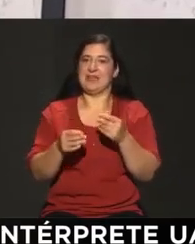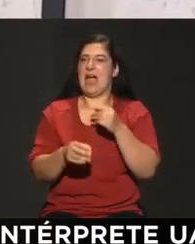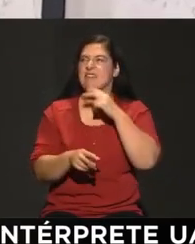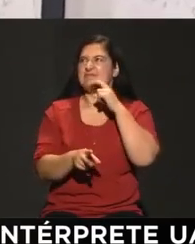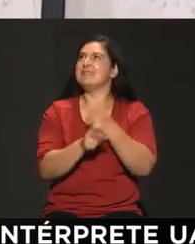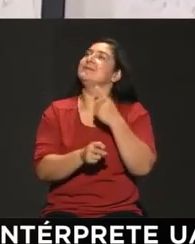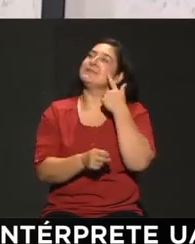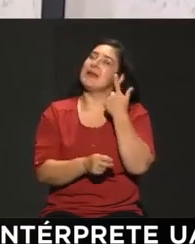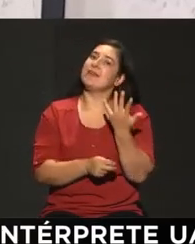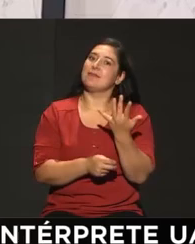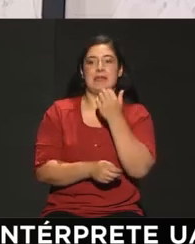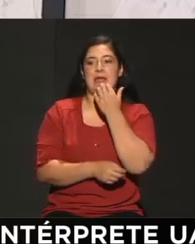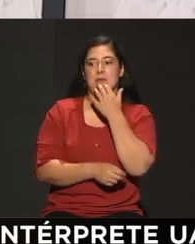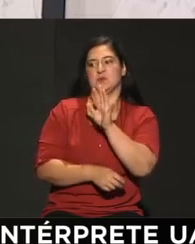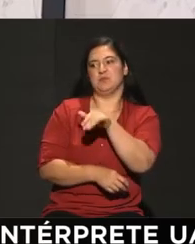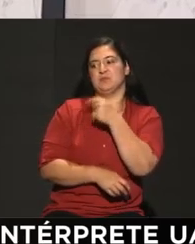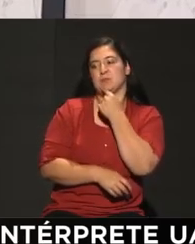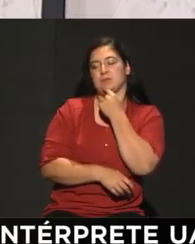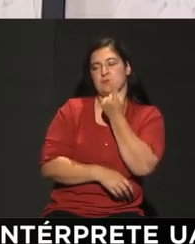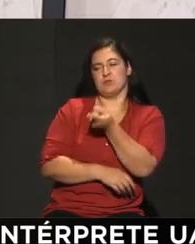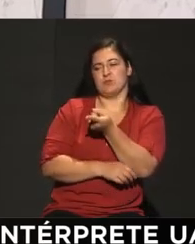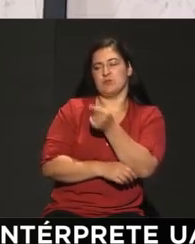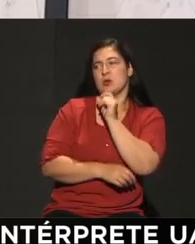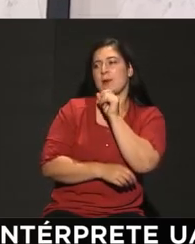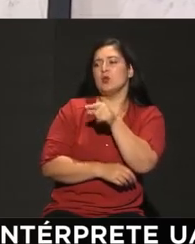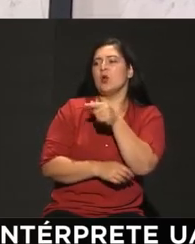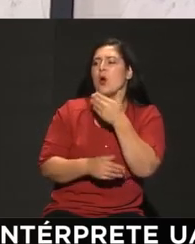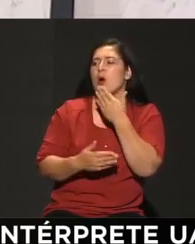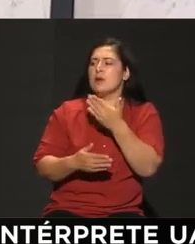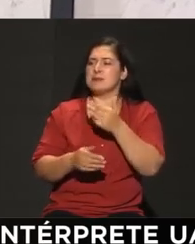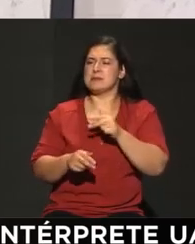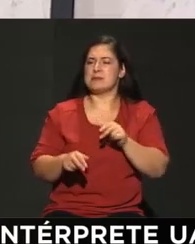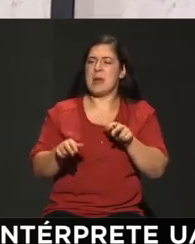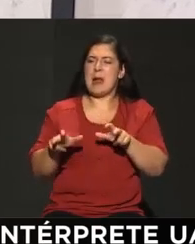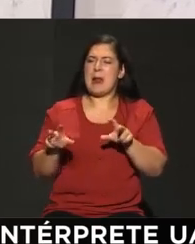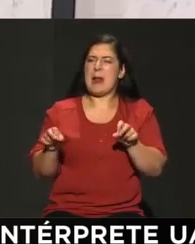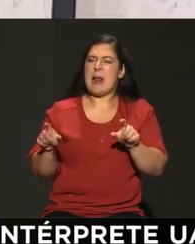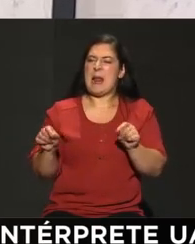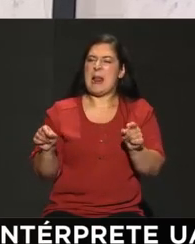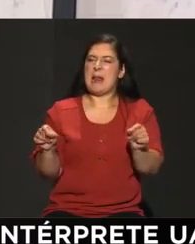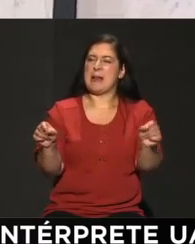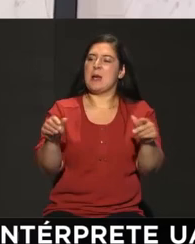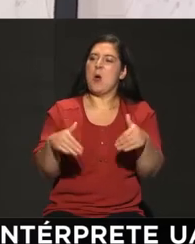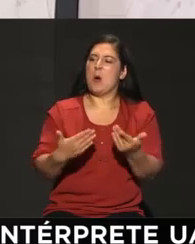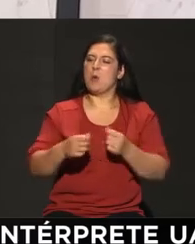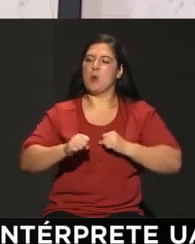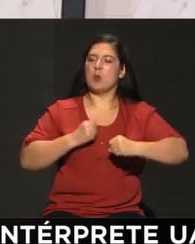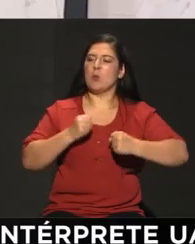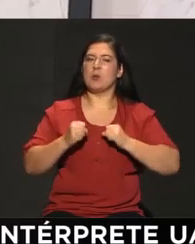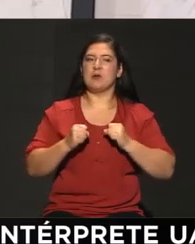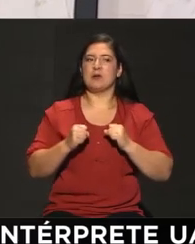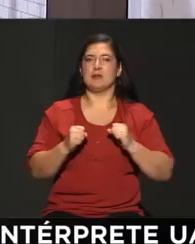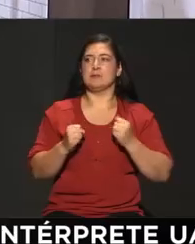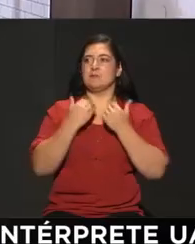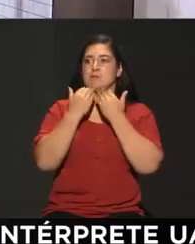más difícil. ¿Más? Si yo te digo a ti que cómo, te pregunto cómo se mueven los cangrejos, ¿qué movimiento haces? Como